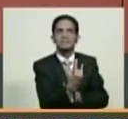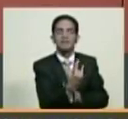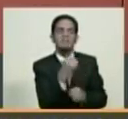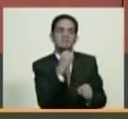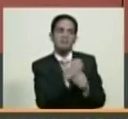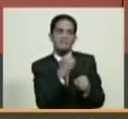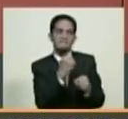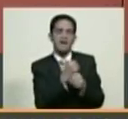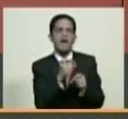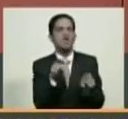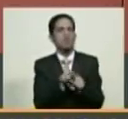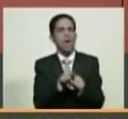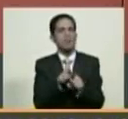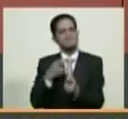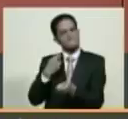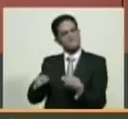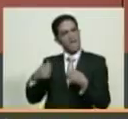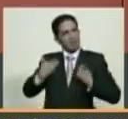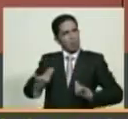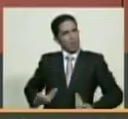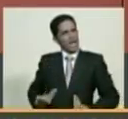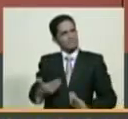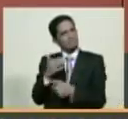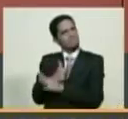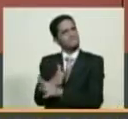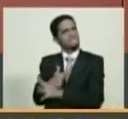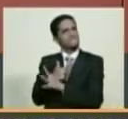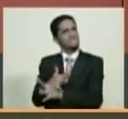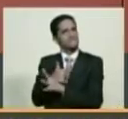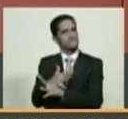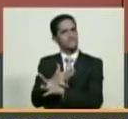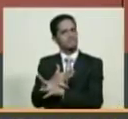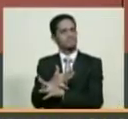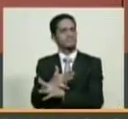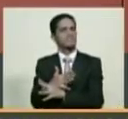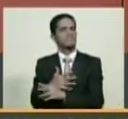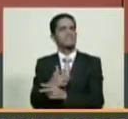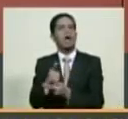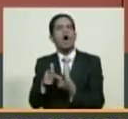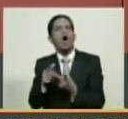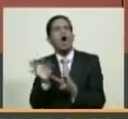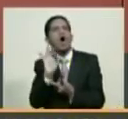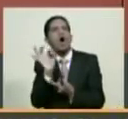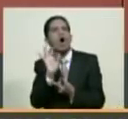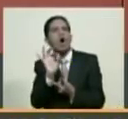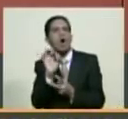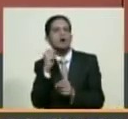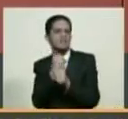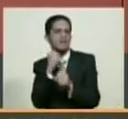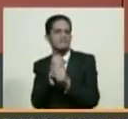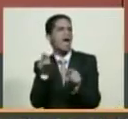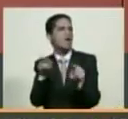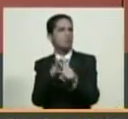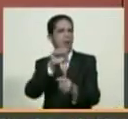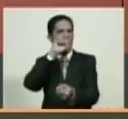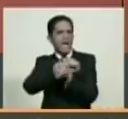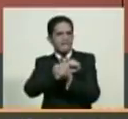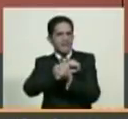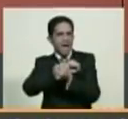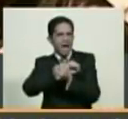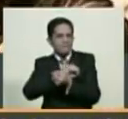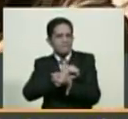trabajen como prostitutas en esos países, para que realicen trabajo de esclavos, para que tengan que